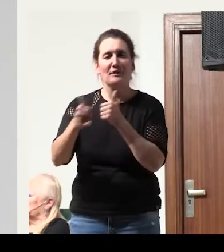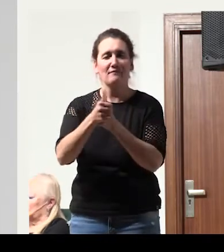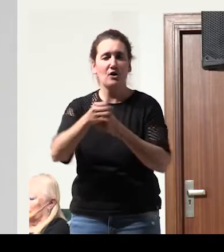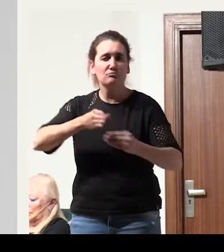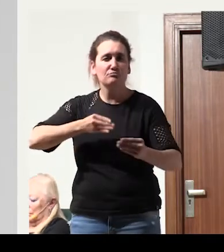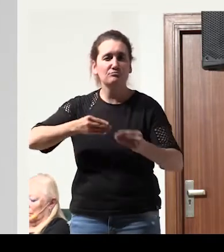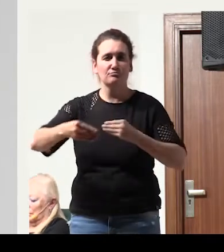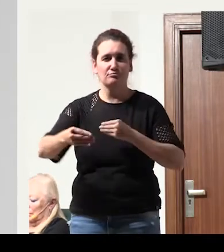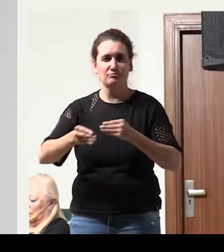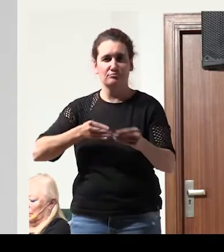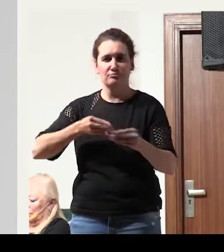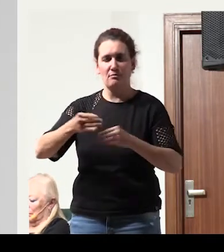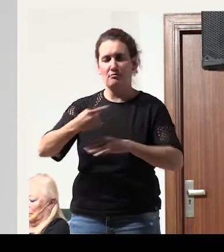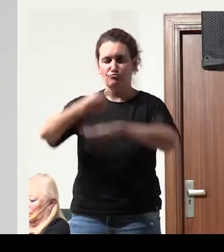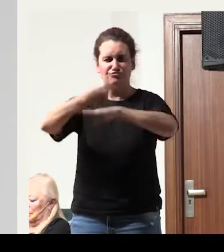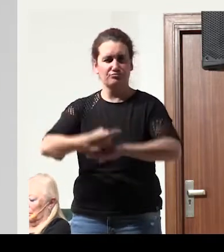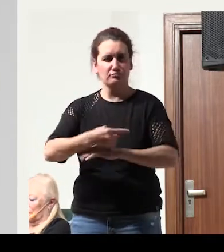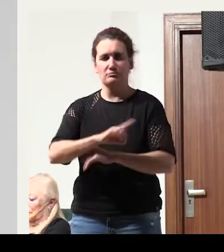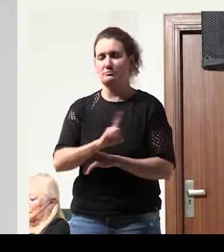la rectitud.